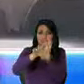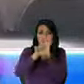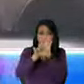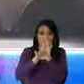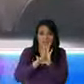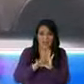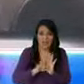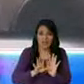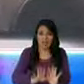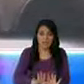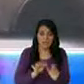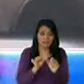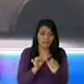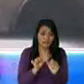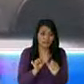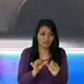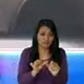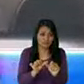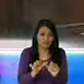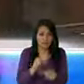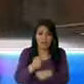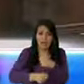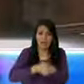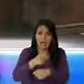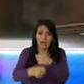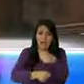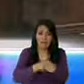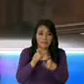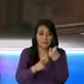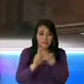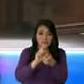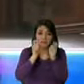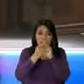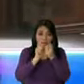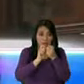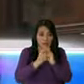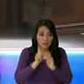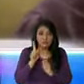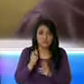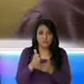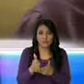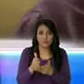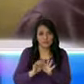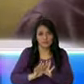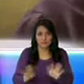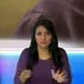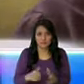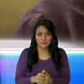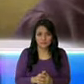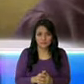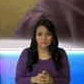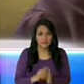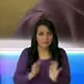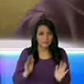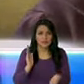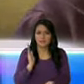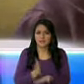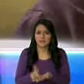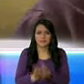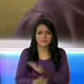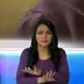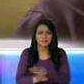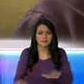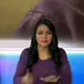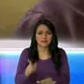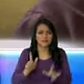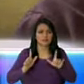asegura León, pues durante décadas los partidos políticos han reformado el código para su beneficio. Dejarse de novelerías y